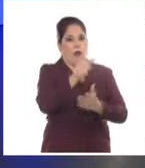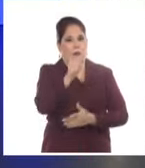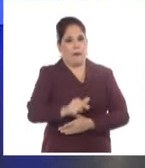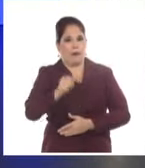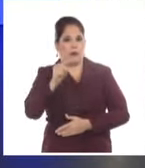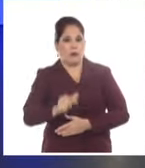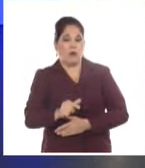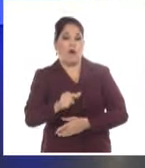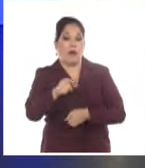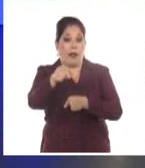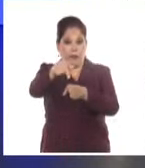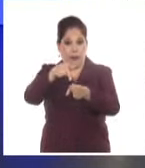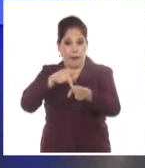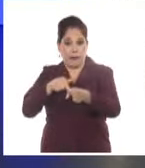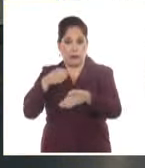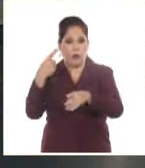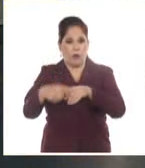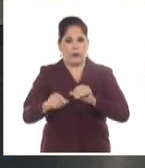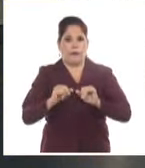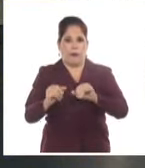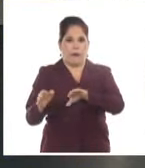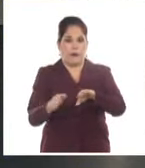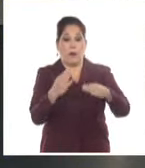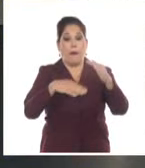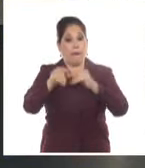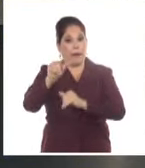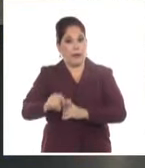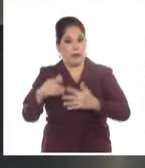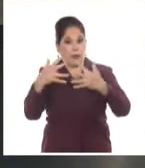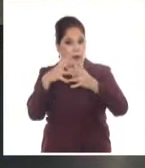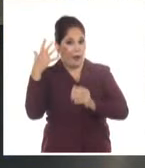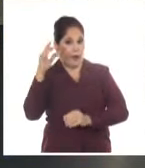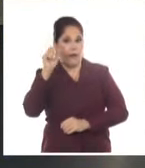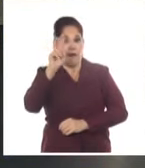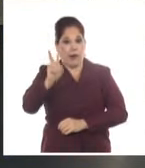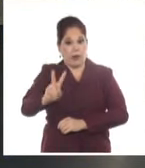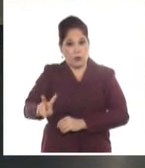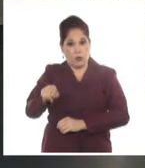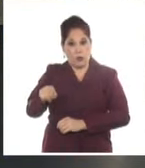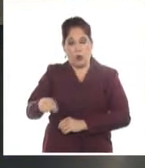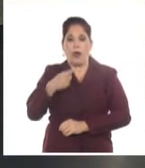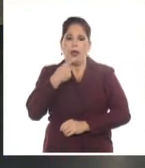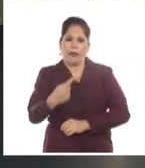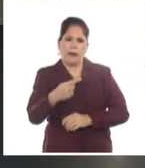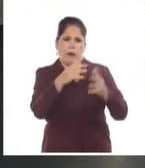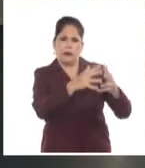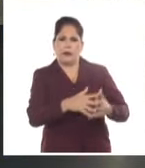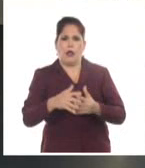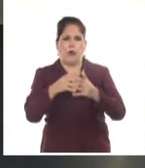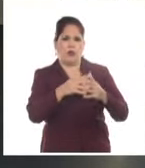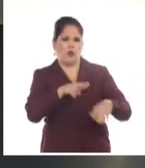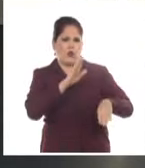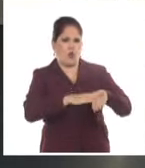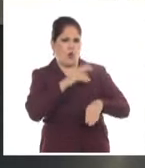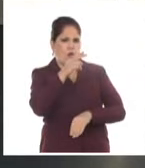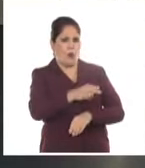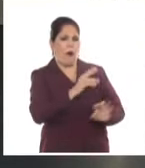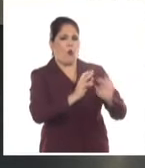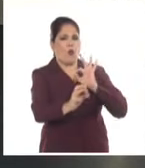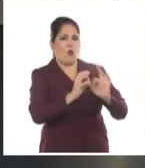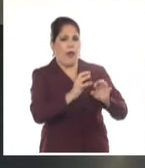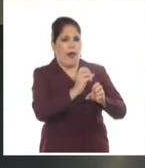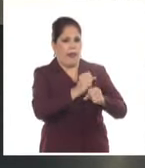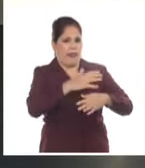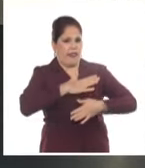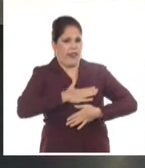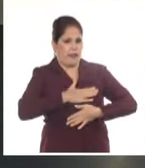Gaza. Avanzamos, tenemos más. El ministro de Relaciones Exteriores de Venezuela, Iván Gil, acusó al gobierno de Estados Unidos de proteger y amparar a